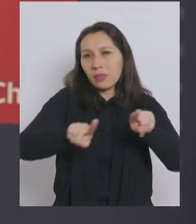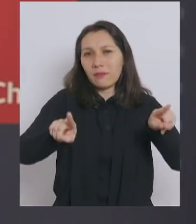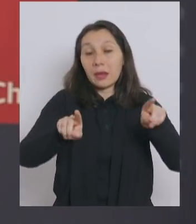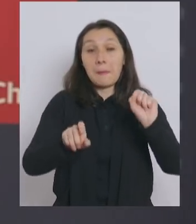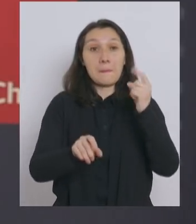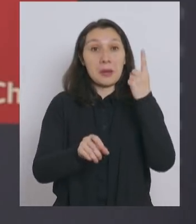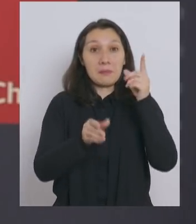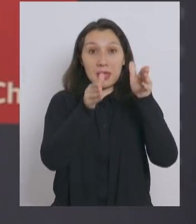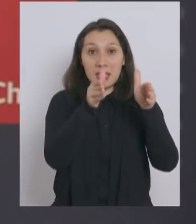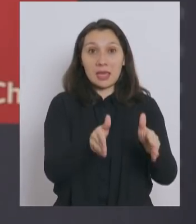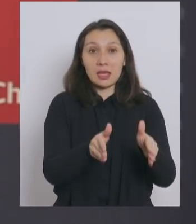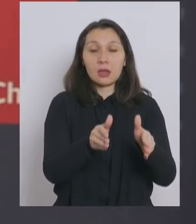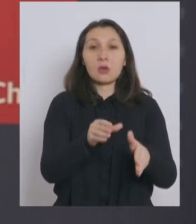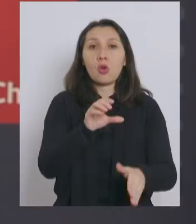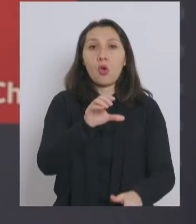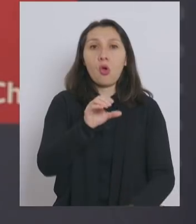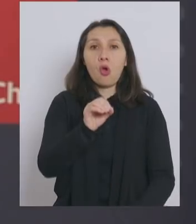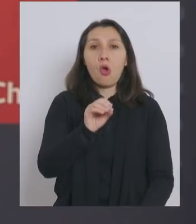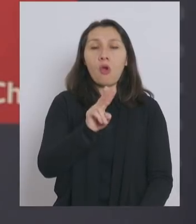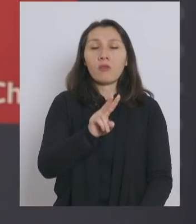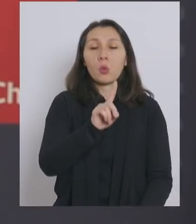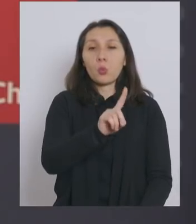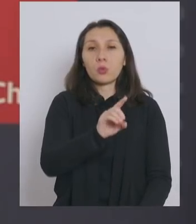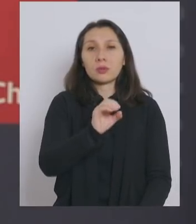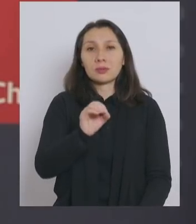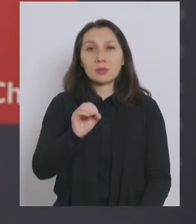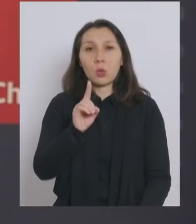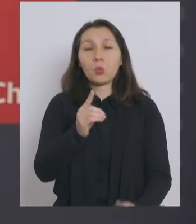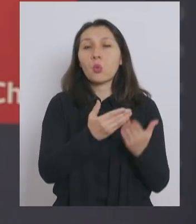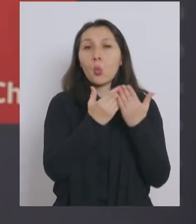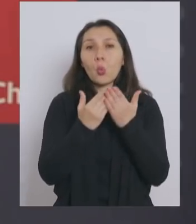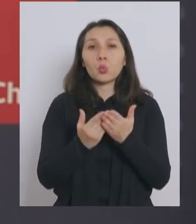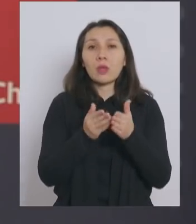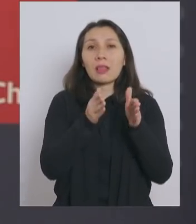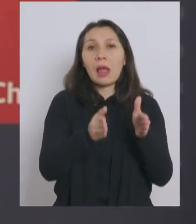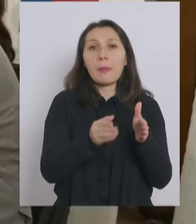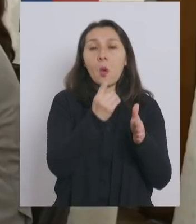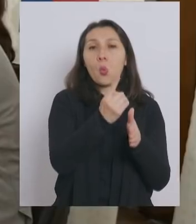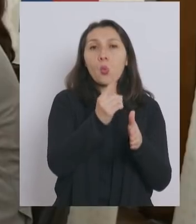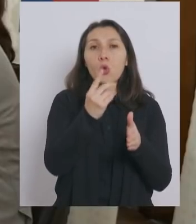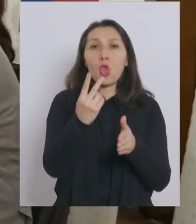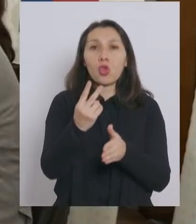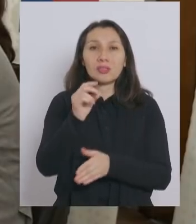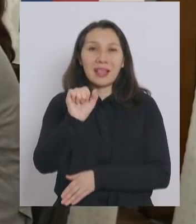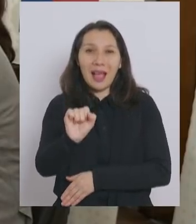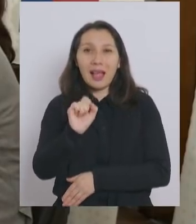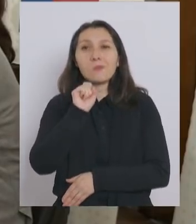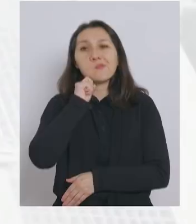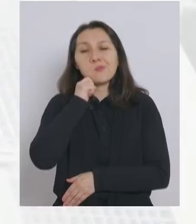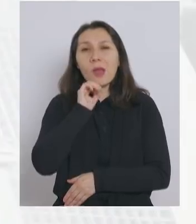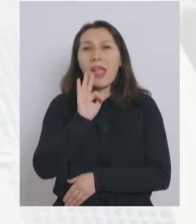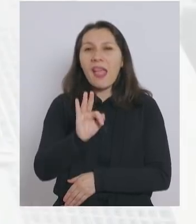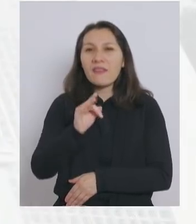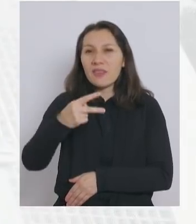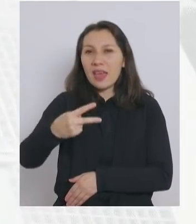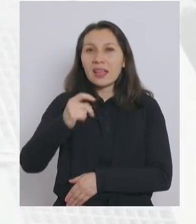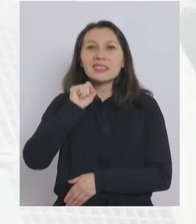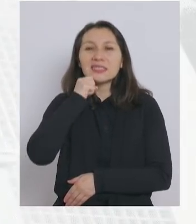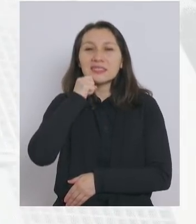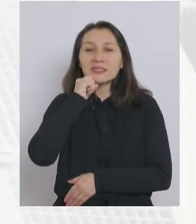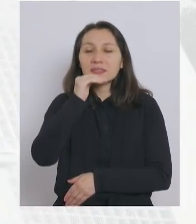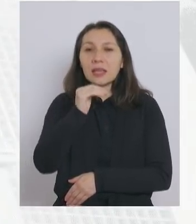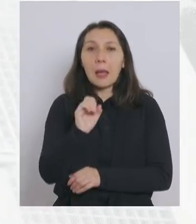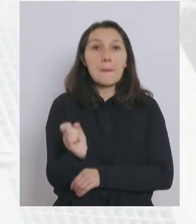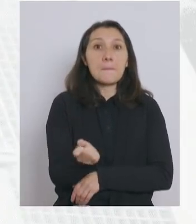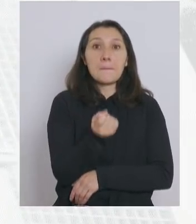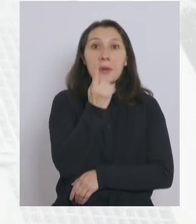estudio clínico fue el COV1-001, que es un estudio fase 1-2A, y ahí aparece la letra FIH, que significa la